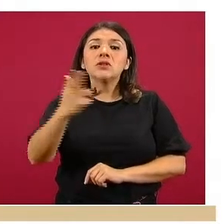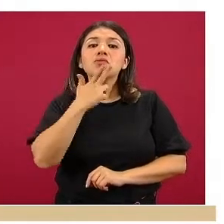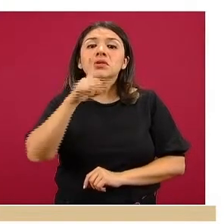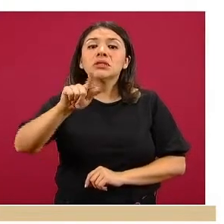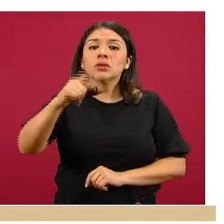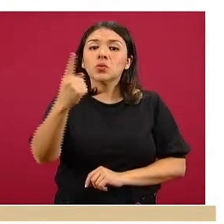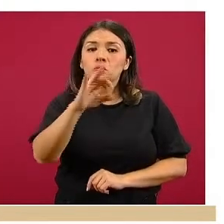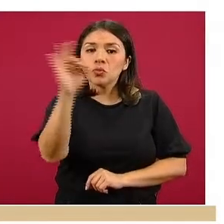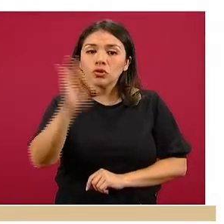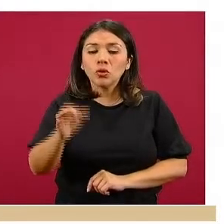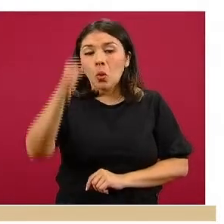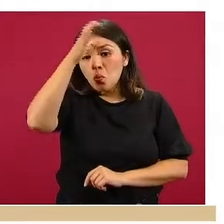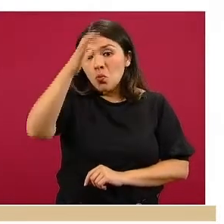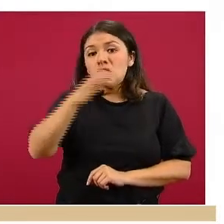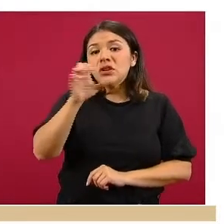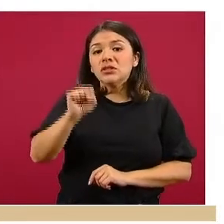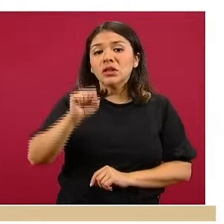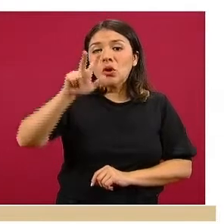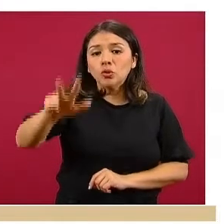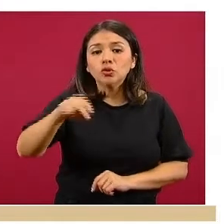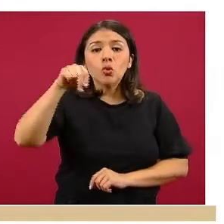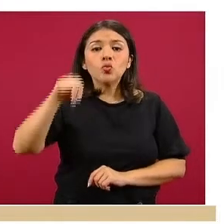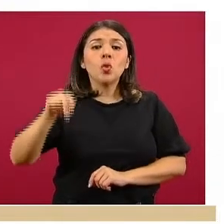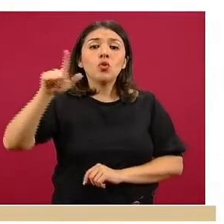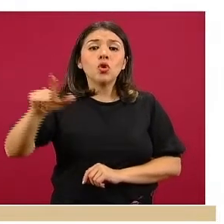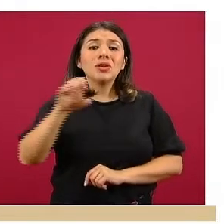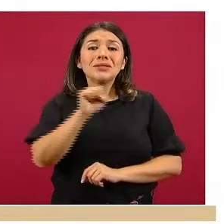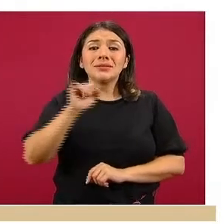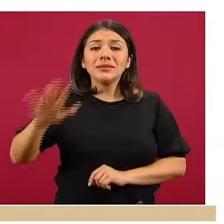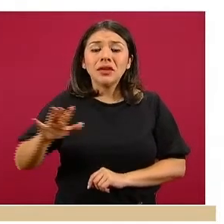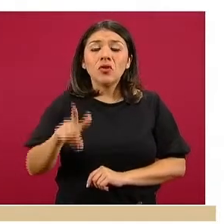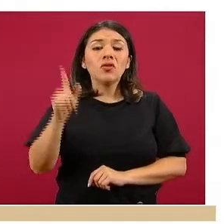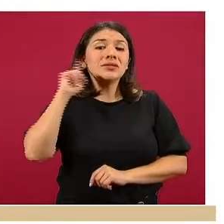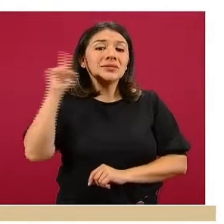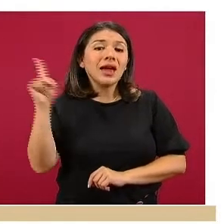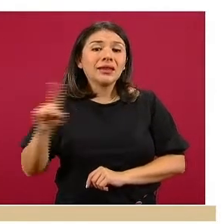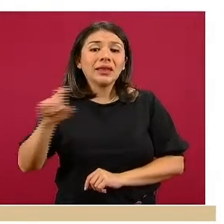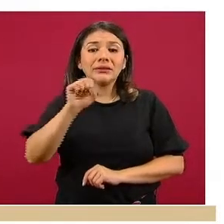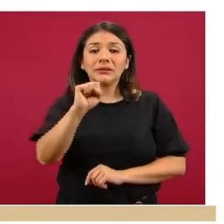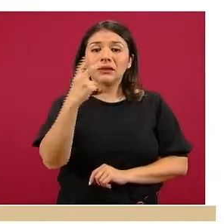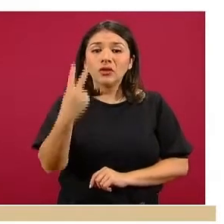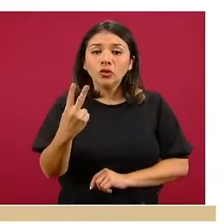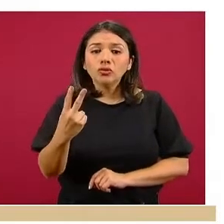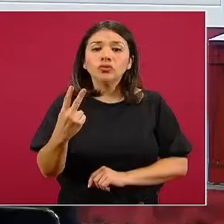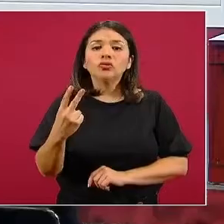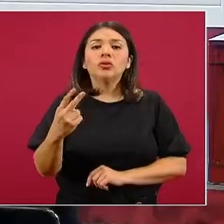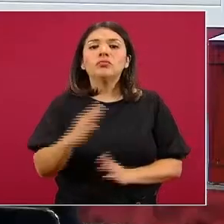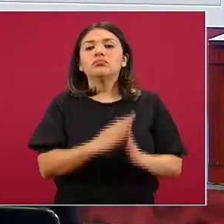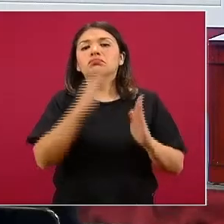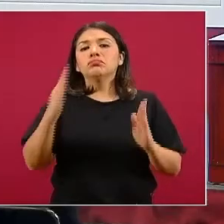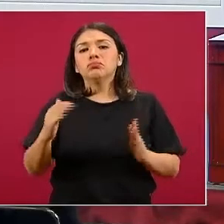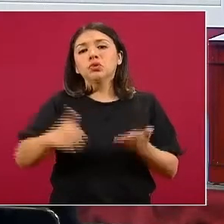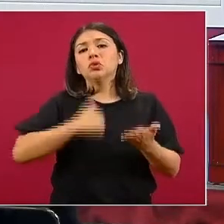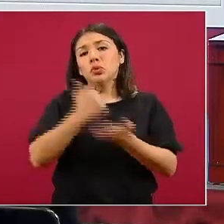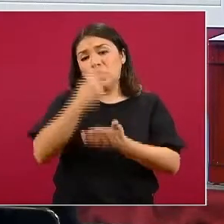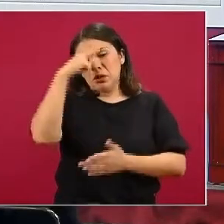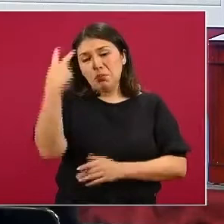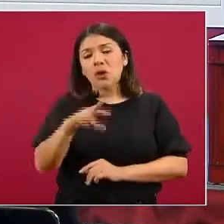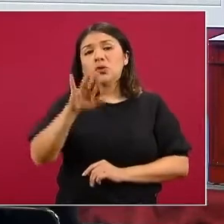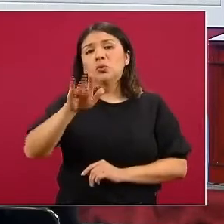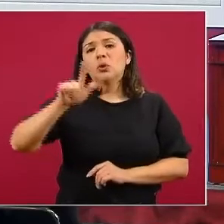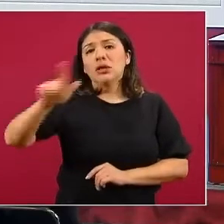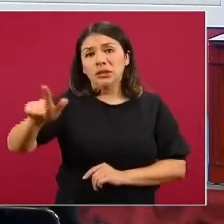71%, Coahuila 68%, Nuevo León 65%, Zacatecas 62% y seguido de la Ciudad de México con